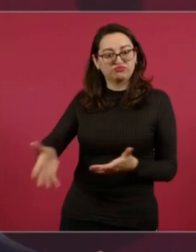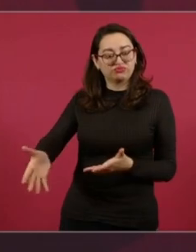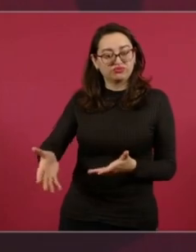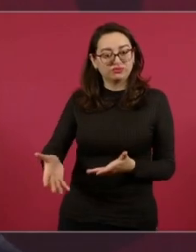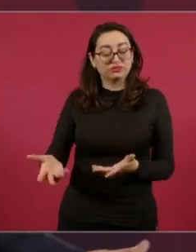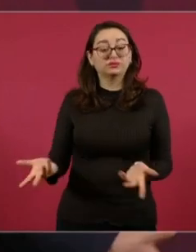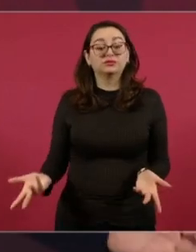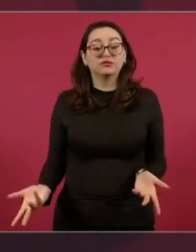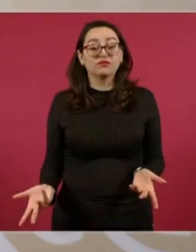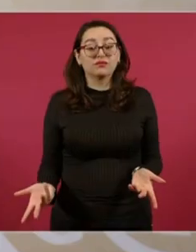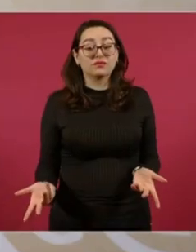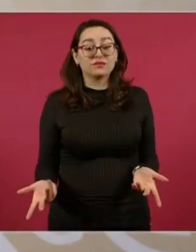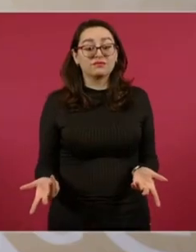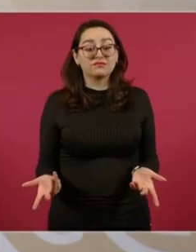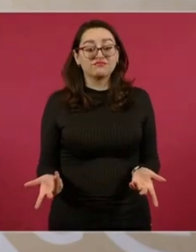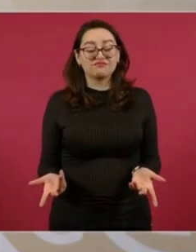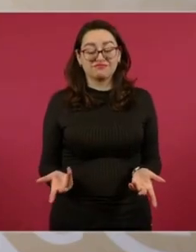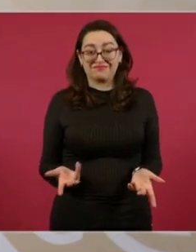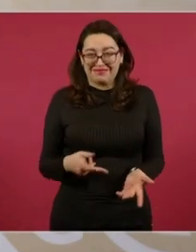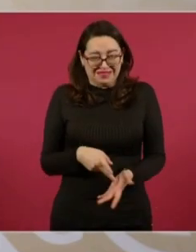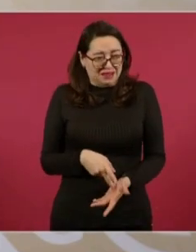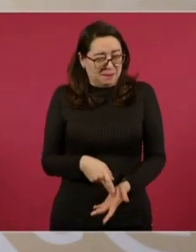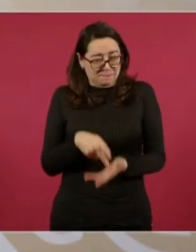movido desde